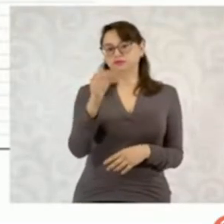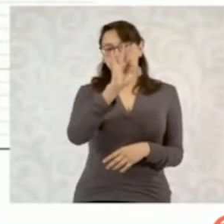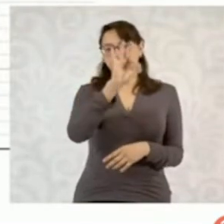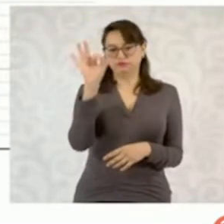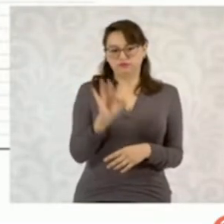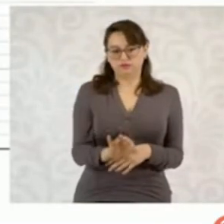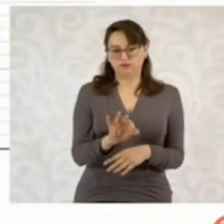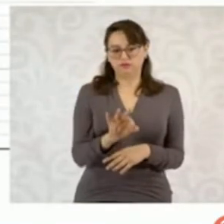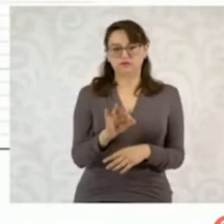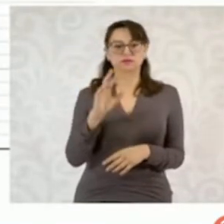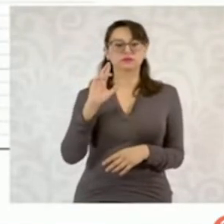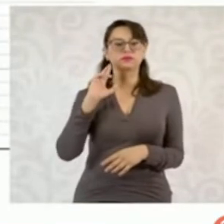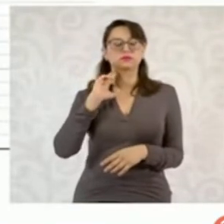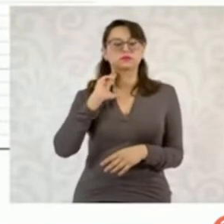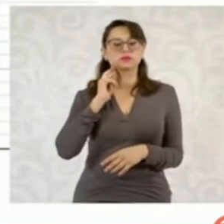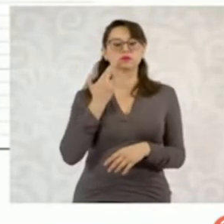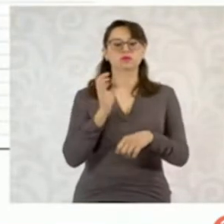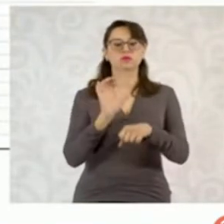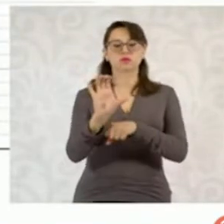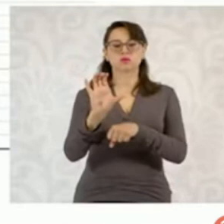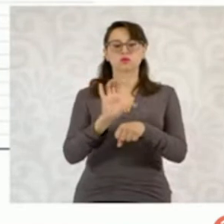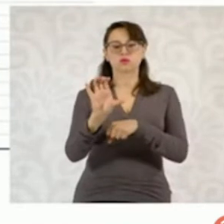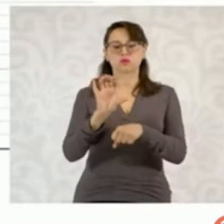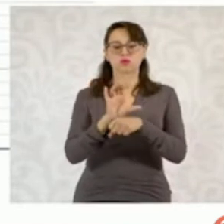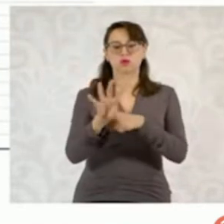29.6% son cuentas robots de Colombia,